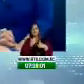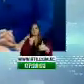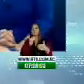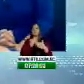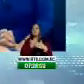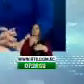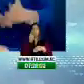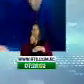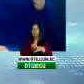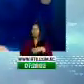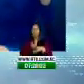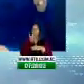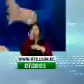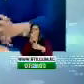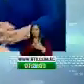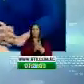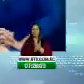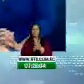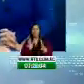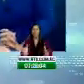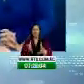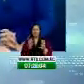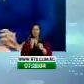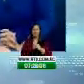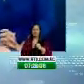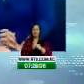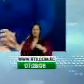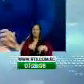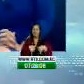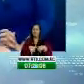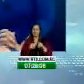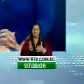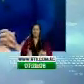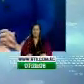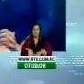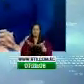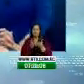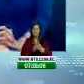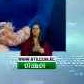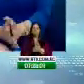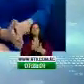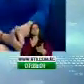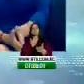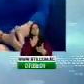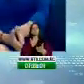amerite. Que tenga usted un buen día y pues adelante con su trabajo. Gracias, Luis.